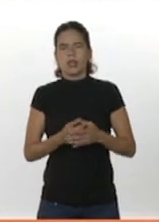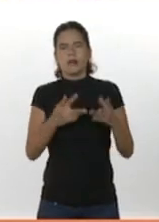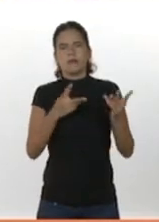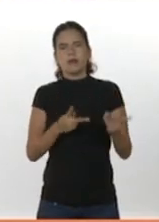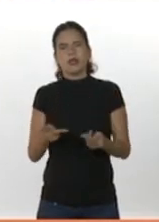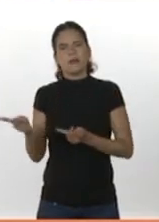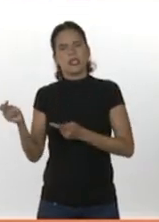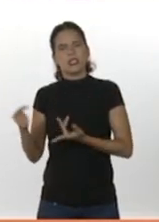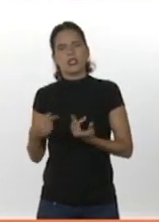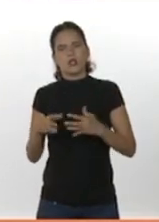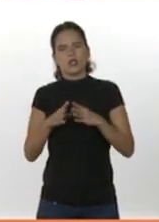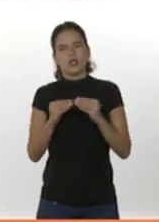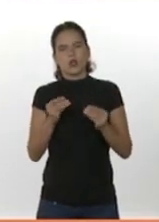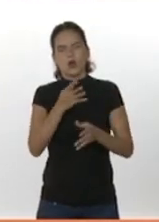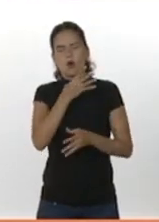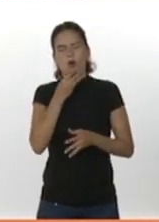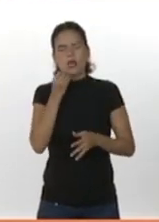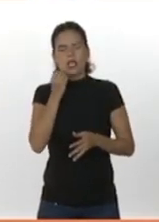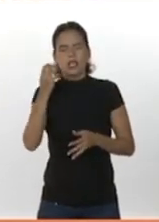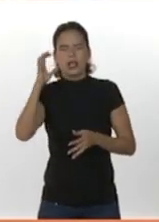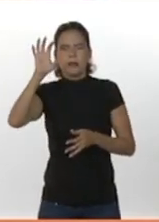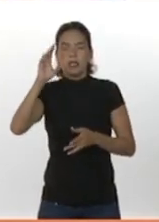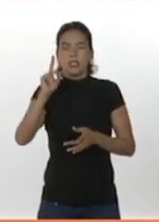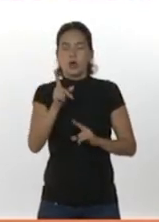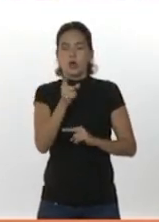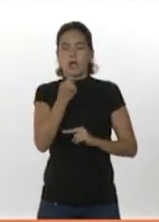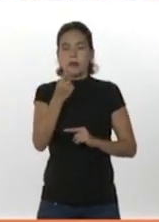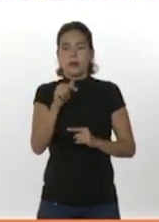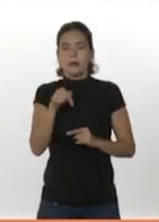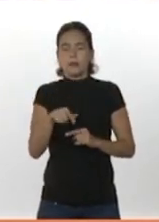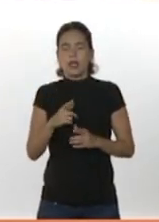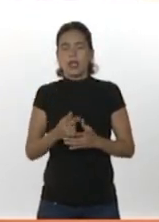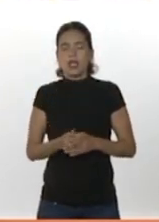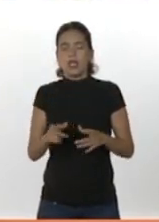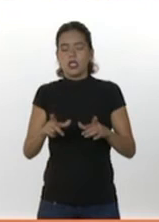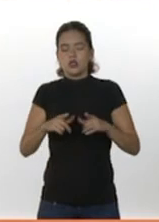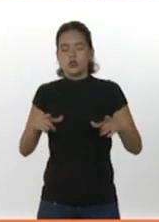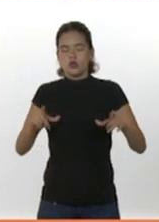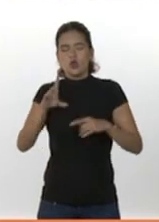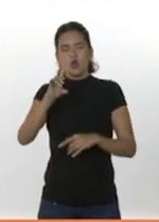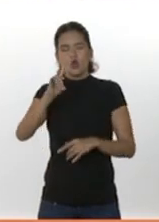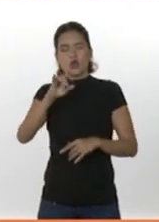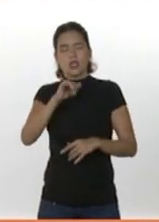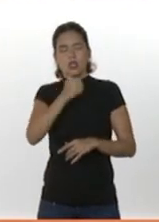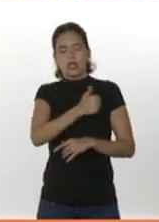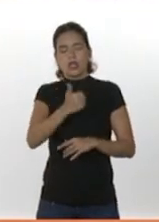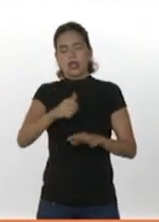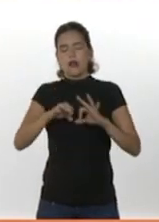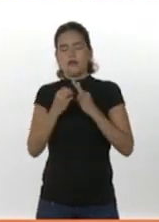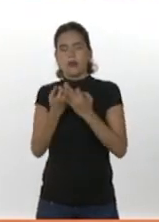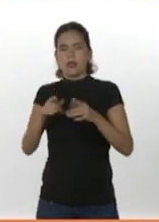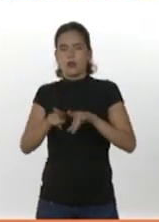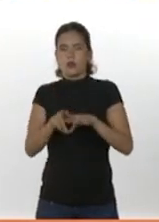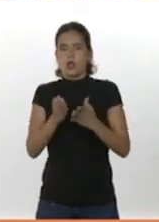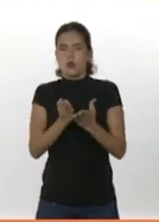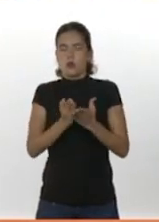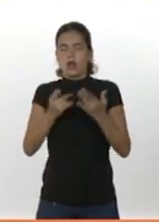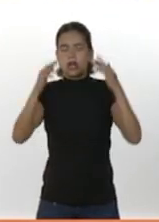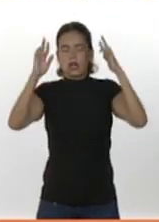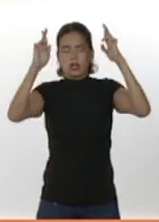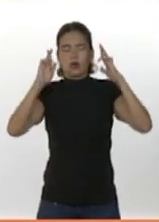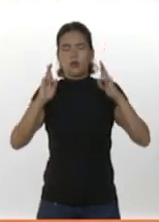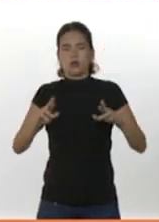Bienvenidas y bienvenidos, jóvenes de la patria. Una vez más, en su lunes de Cada Familia una Escuela, en su espacio